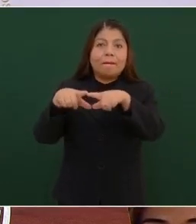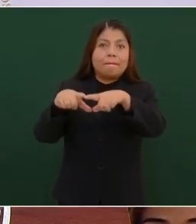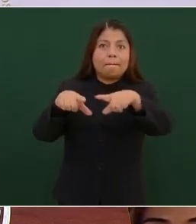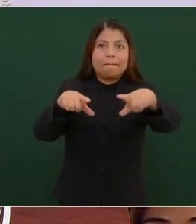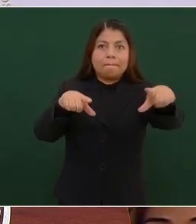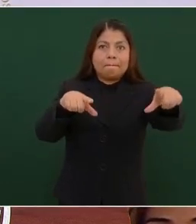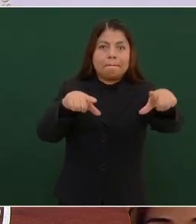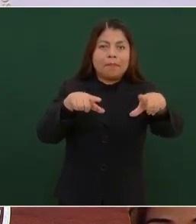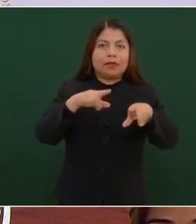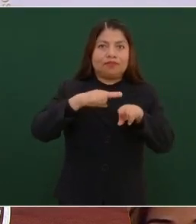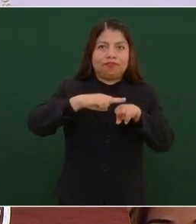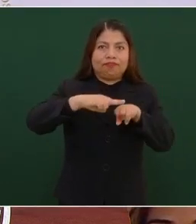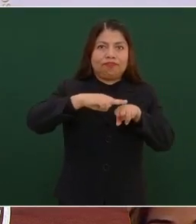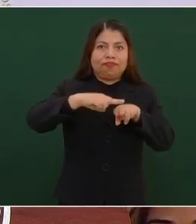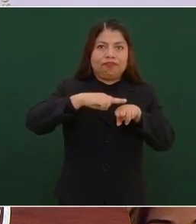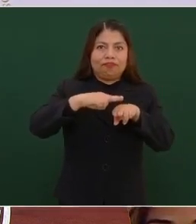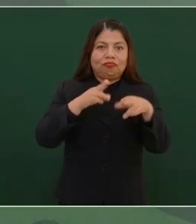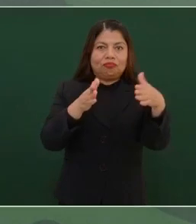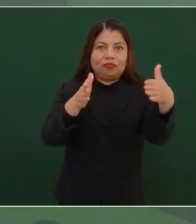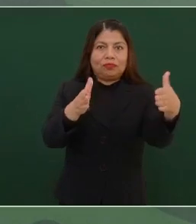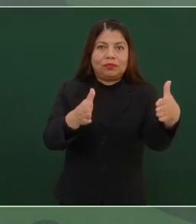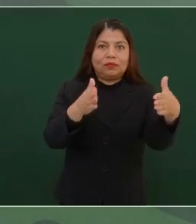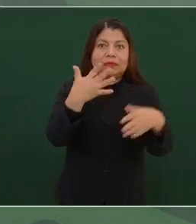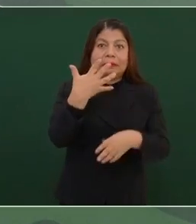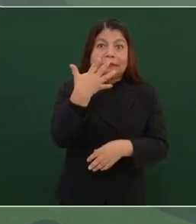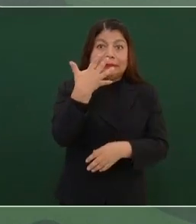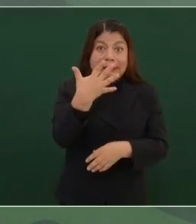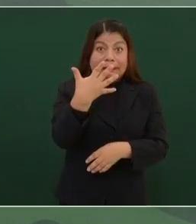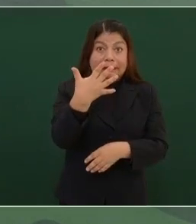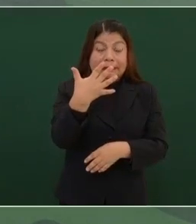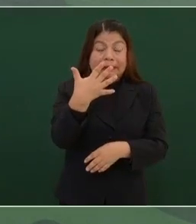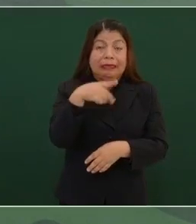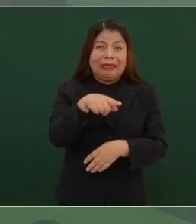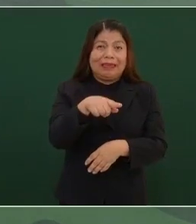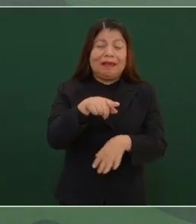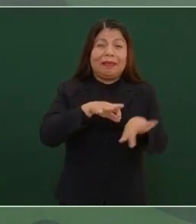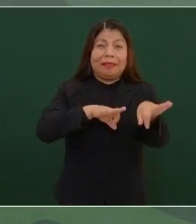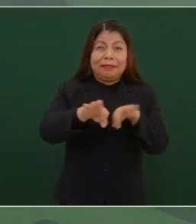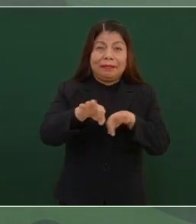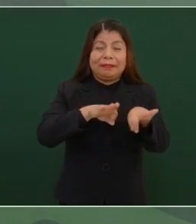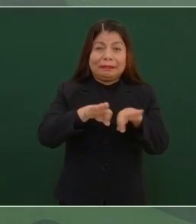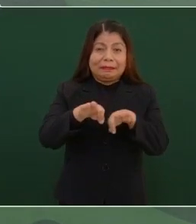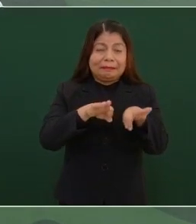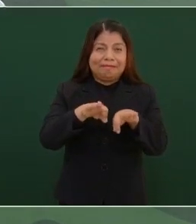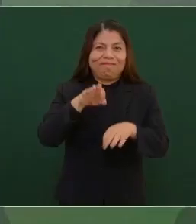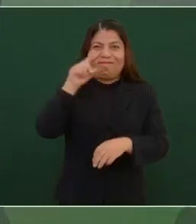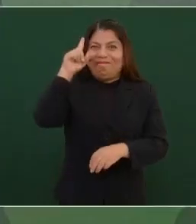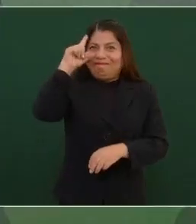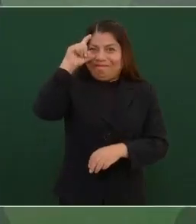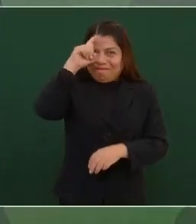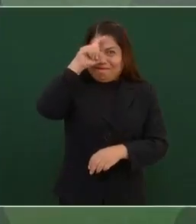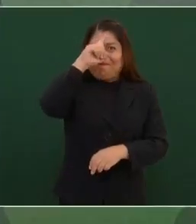ha sido más complejo de lo que imaginábamos, porque